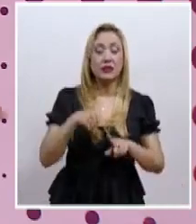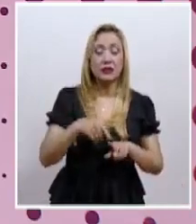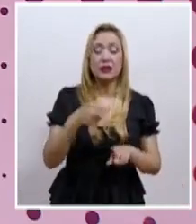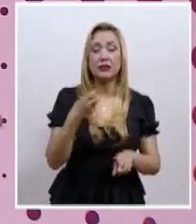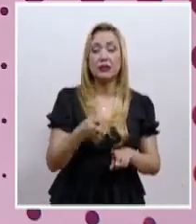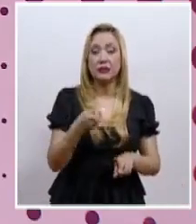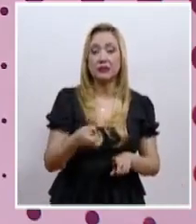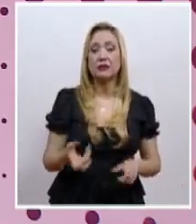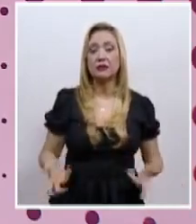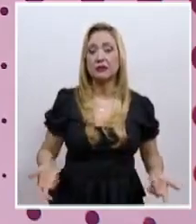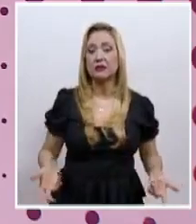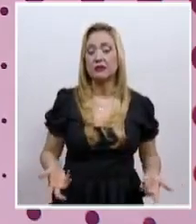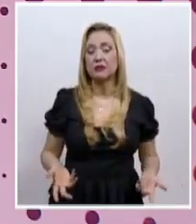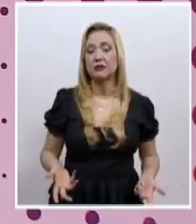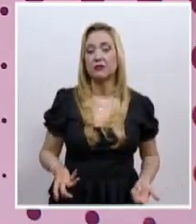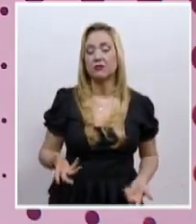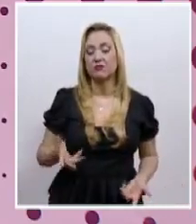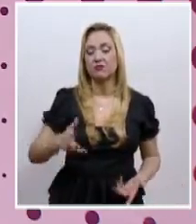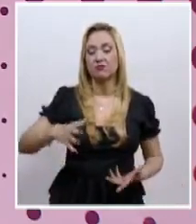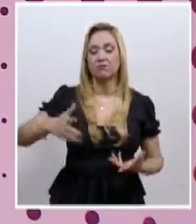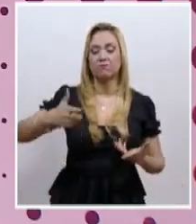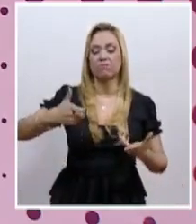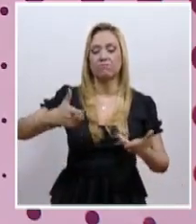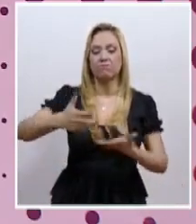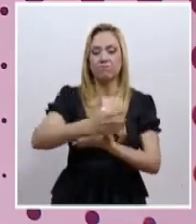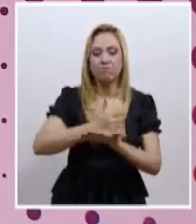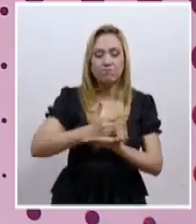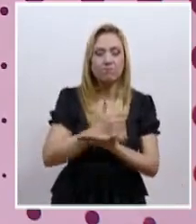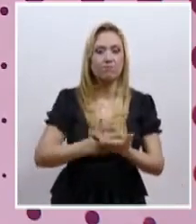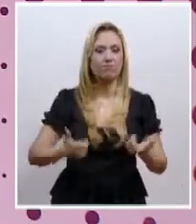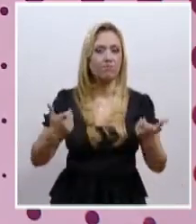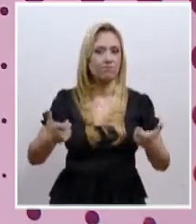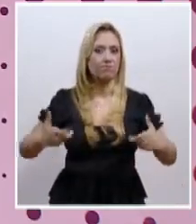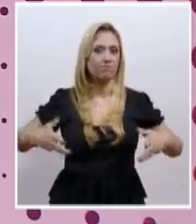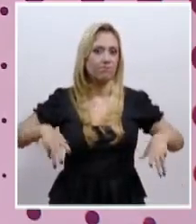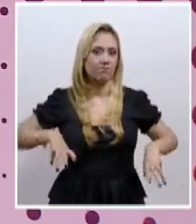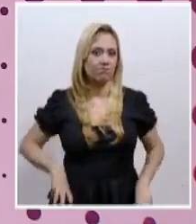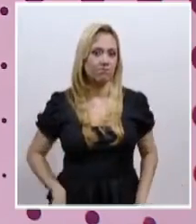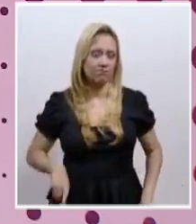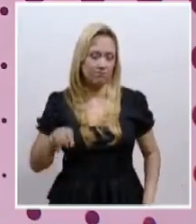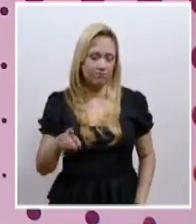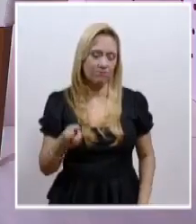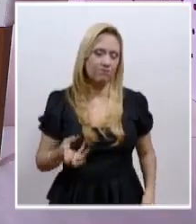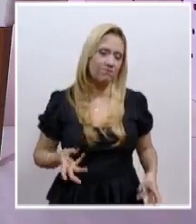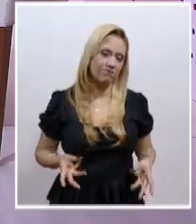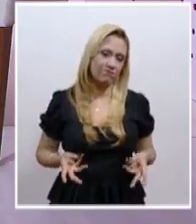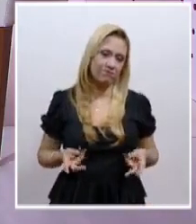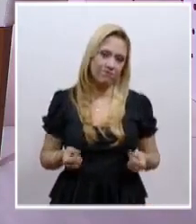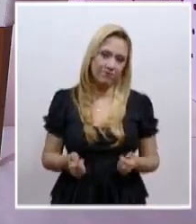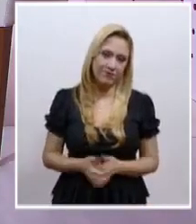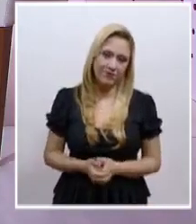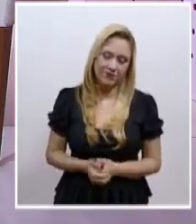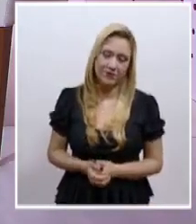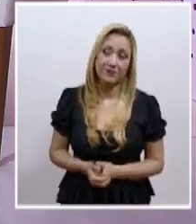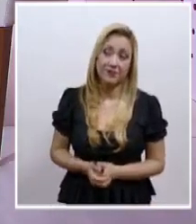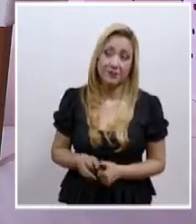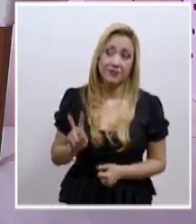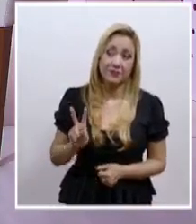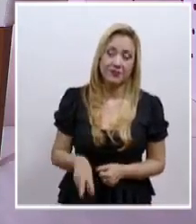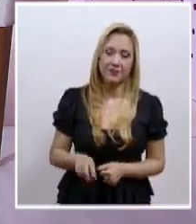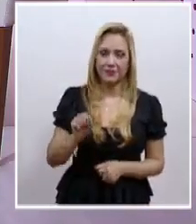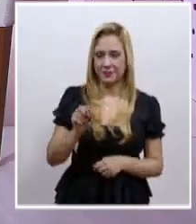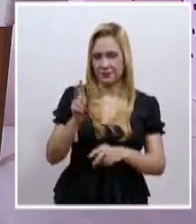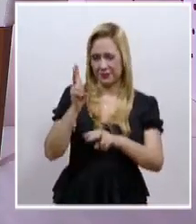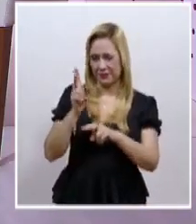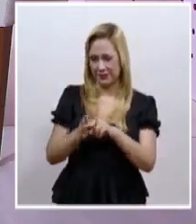es donde se hacen fortunas, donde hay corruptelas, es en el ejercicio del gasto, ¿no? Sin duda. Bueno, es un